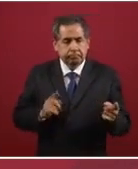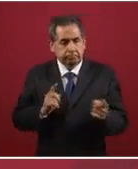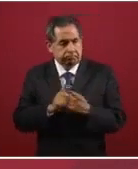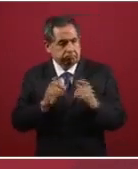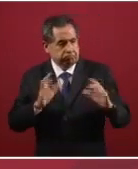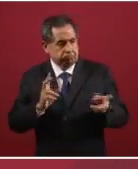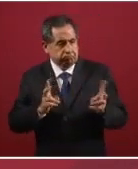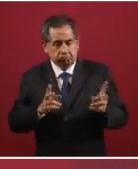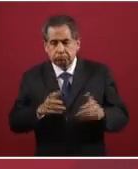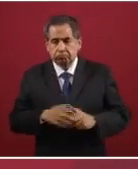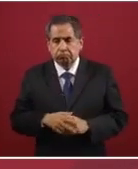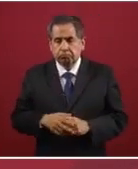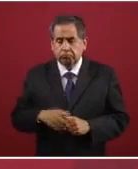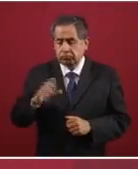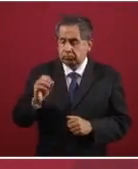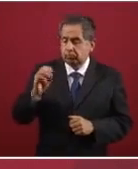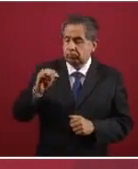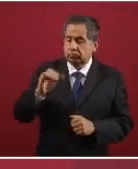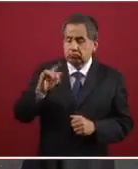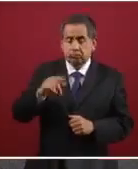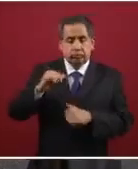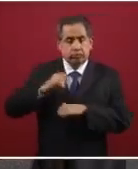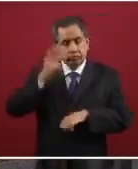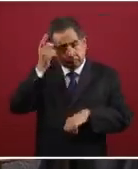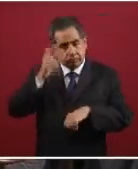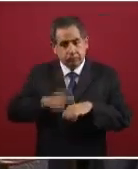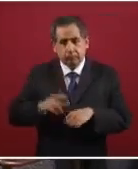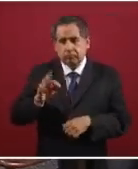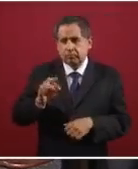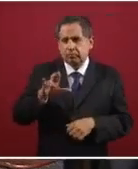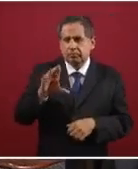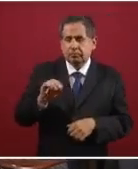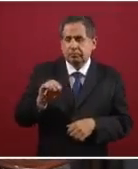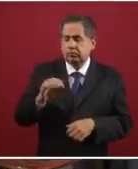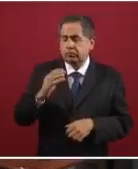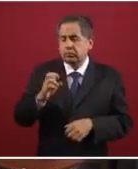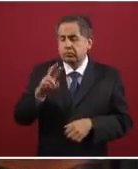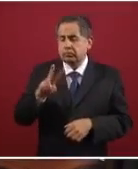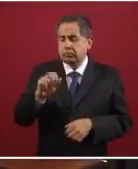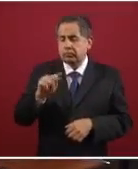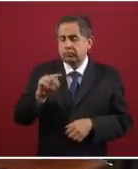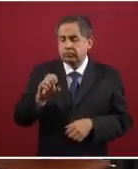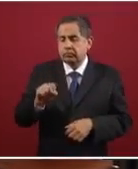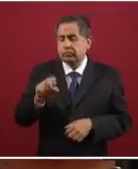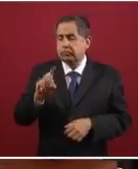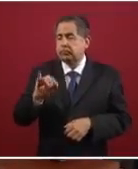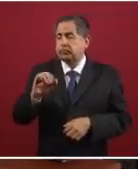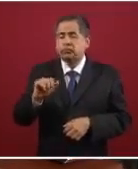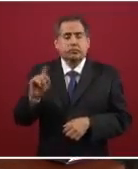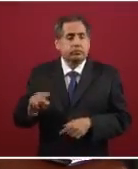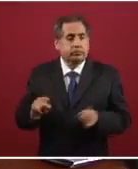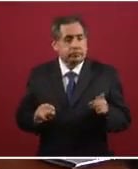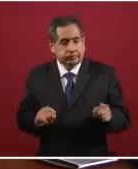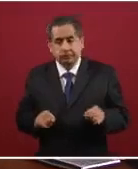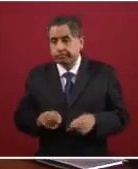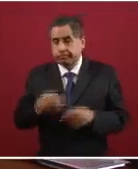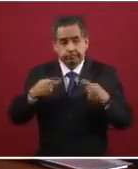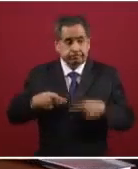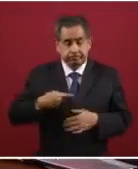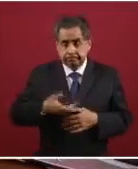La Concamín la dirige Francisco Cervantes Díaz, que es un